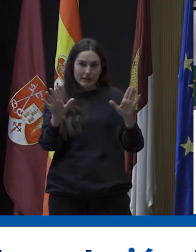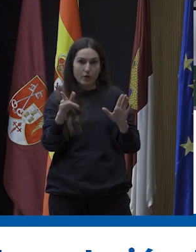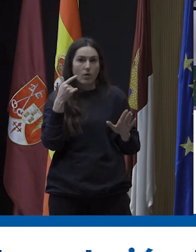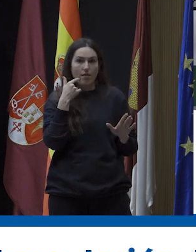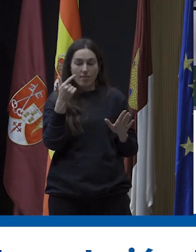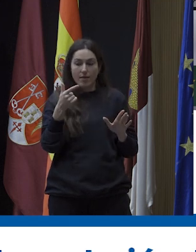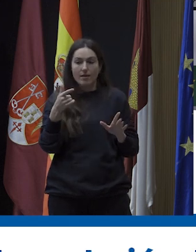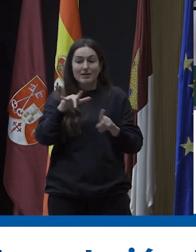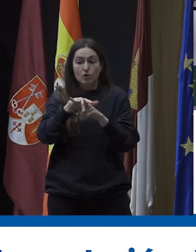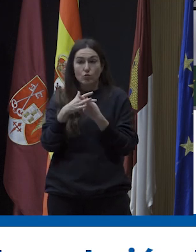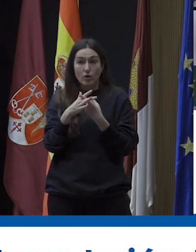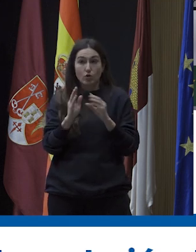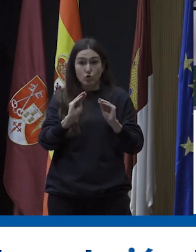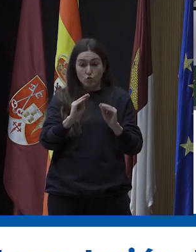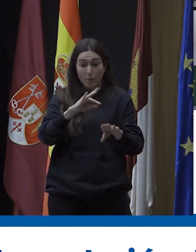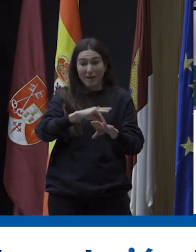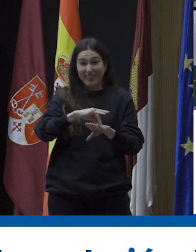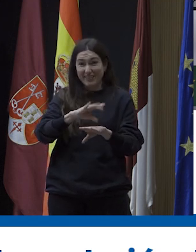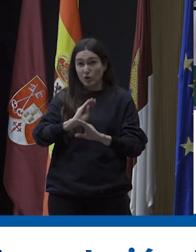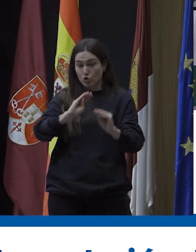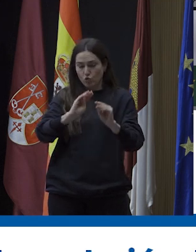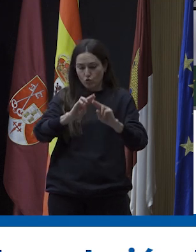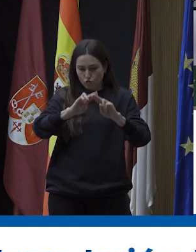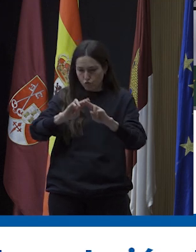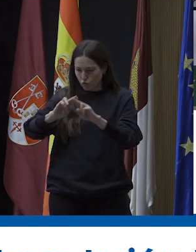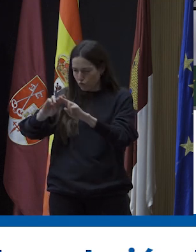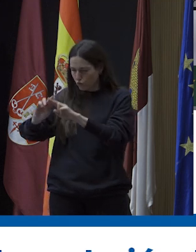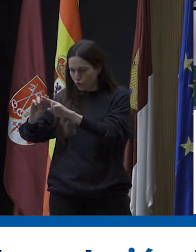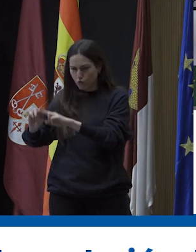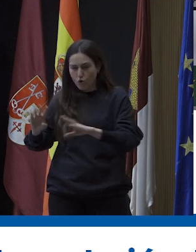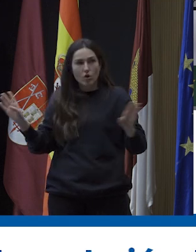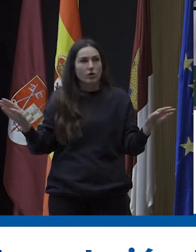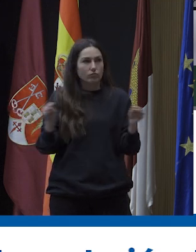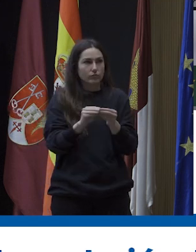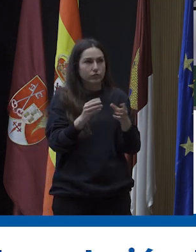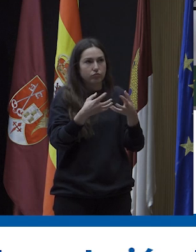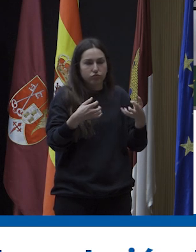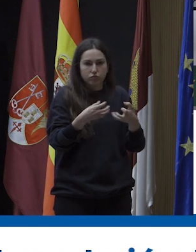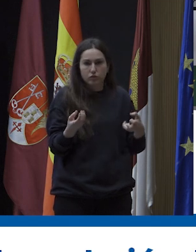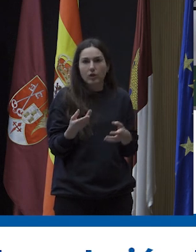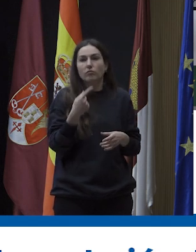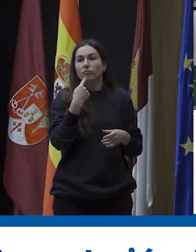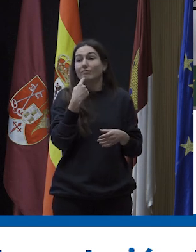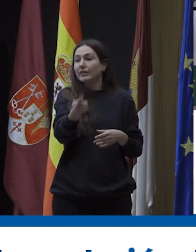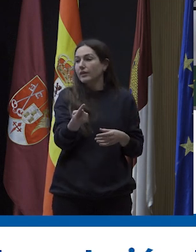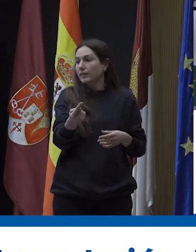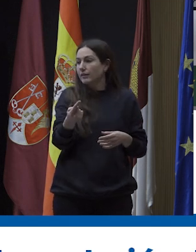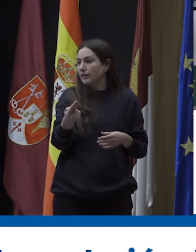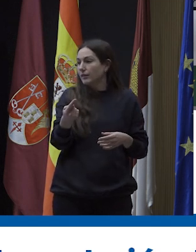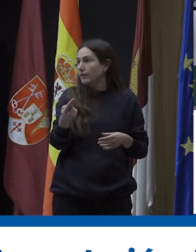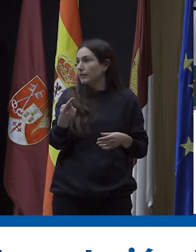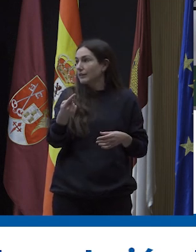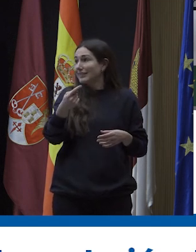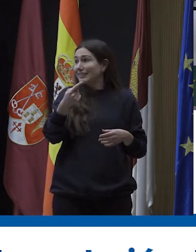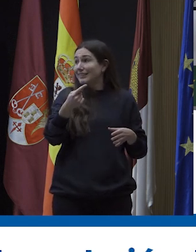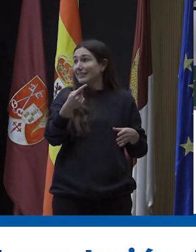sus casos, de lo que veían, pero el tratamiento sigue siendo muy limitado y lo que sí que aportó es el uso del electrocardiograma para